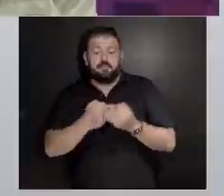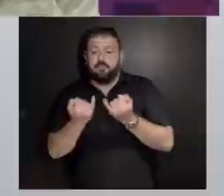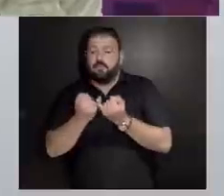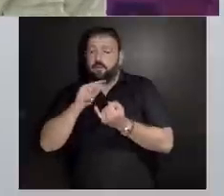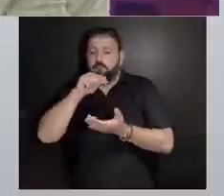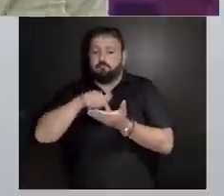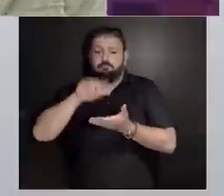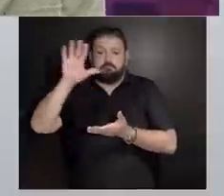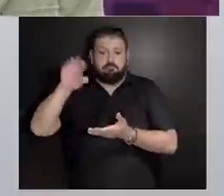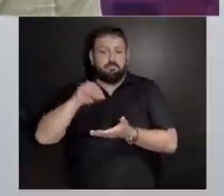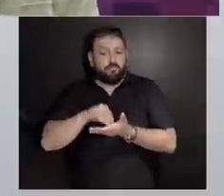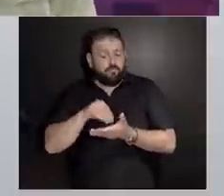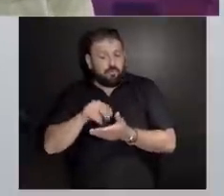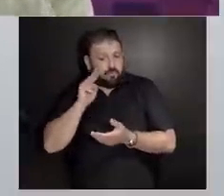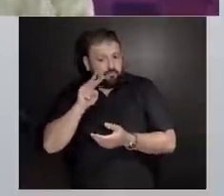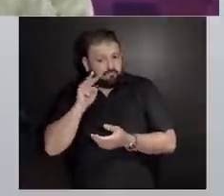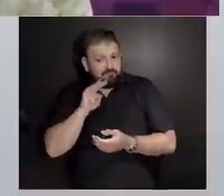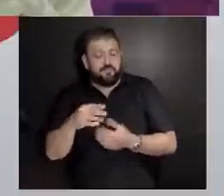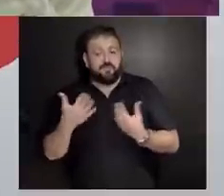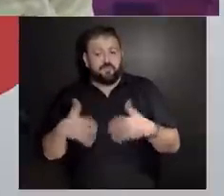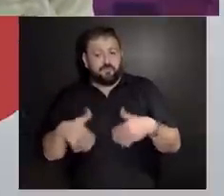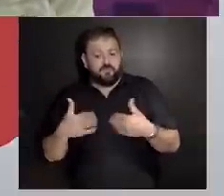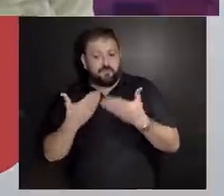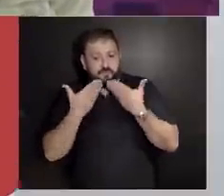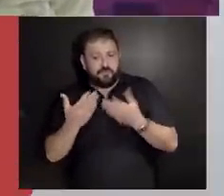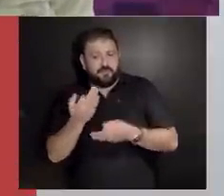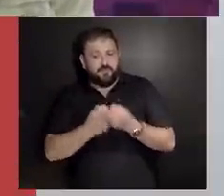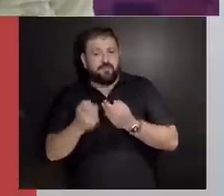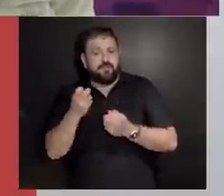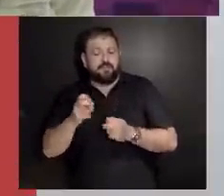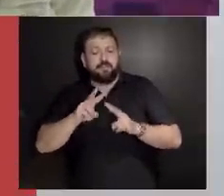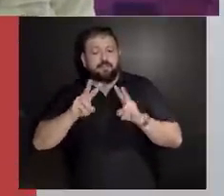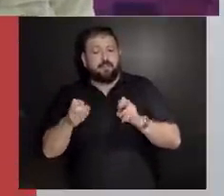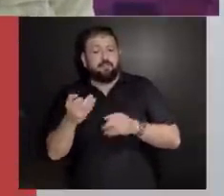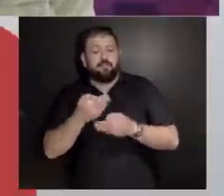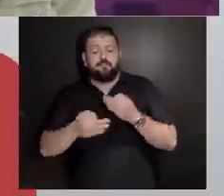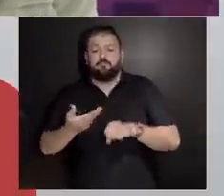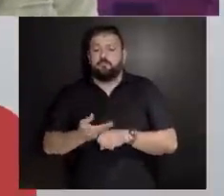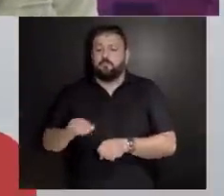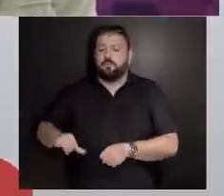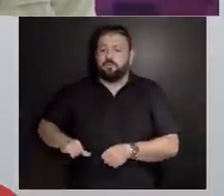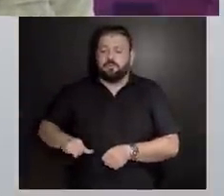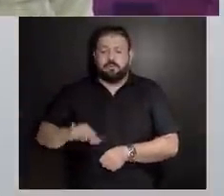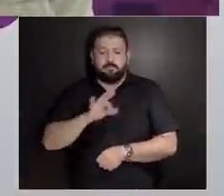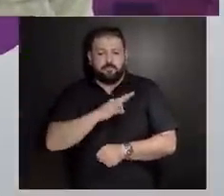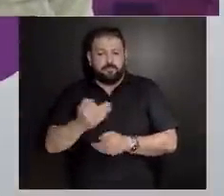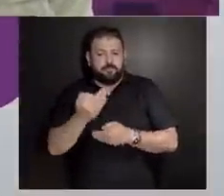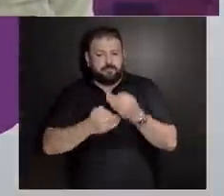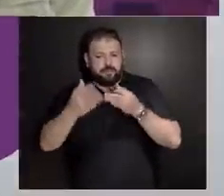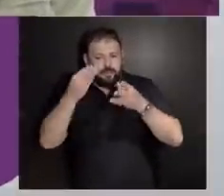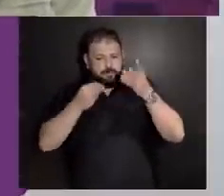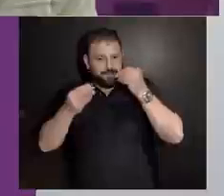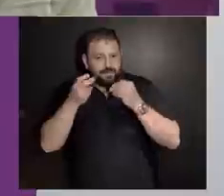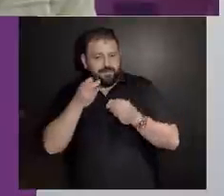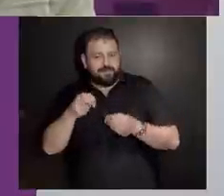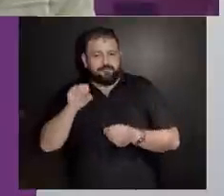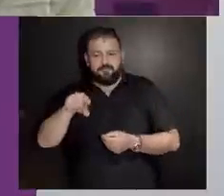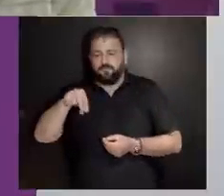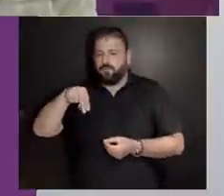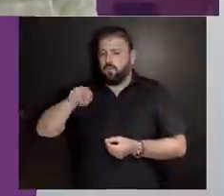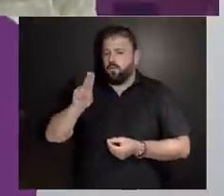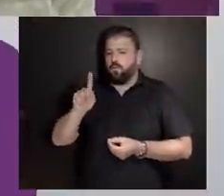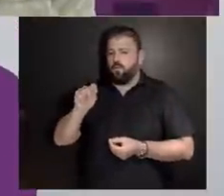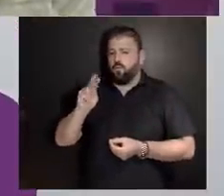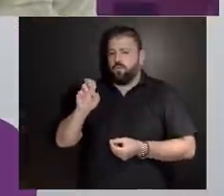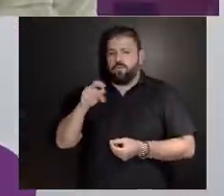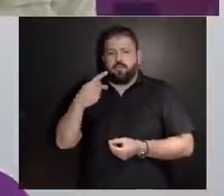España, que bueno, pues ahí para que vean qué clase de tema tan interesante y todo lo que podemos aprender aquí del equipo de Nutre Tu Vida, que bueno, pues vale